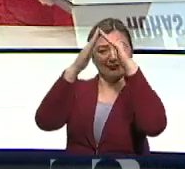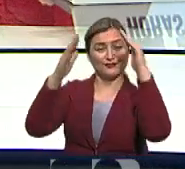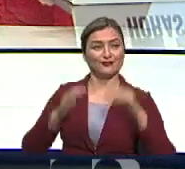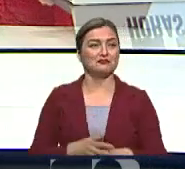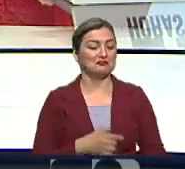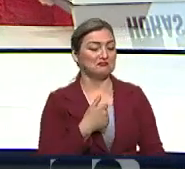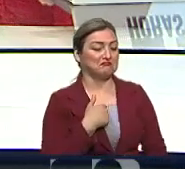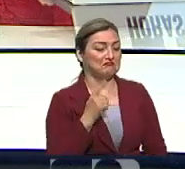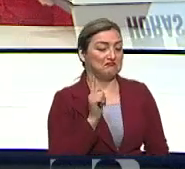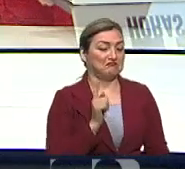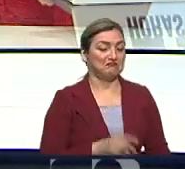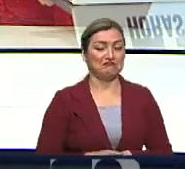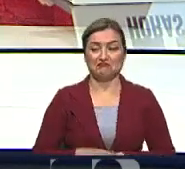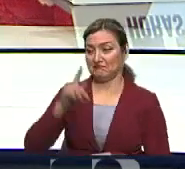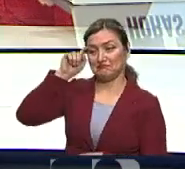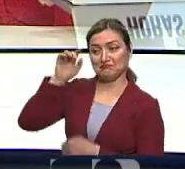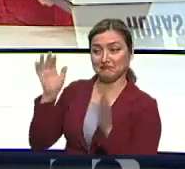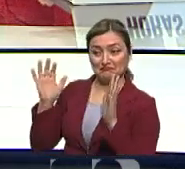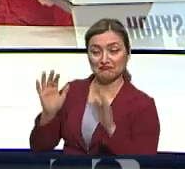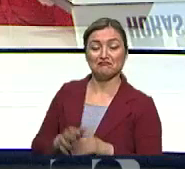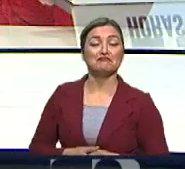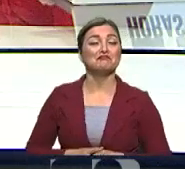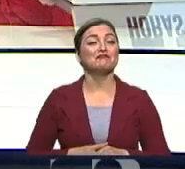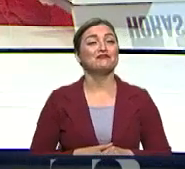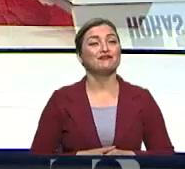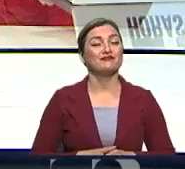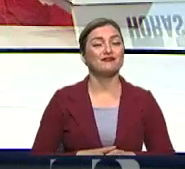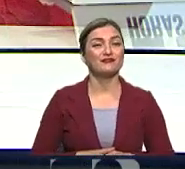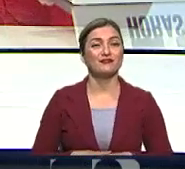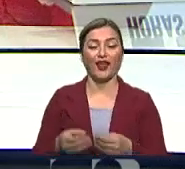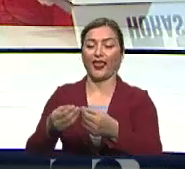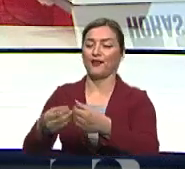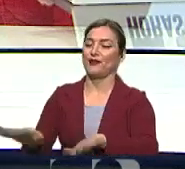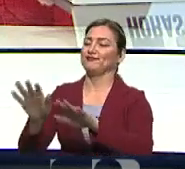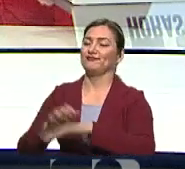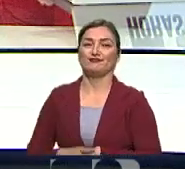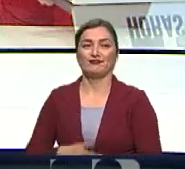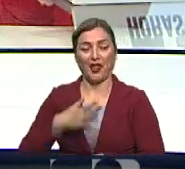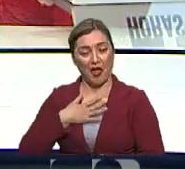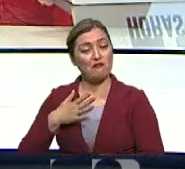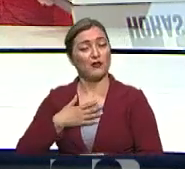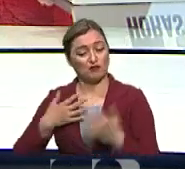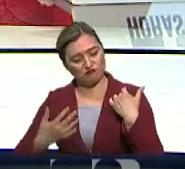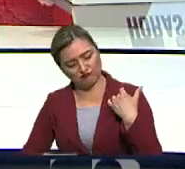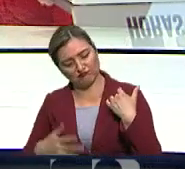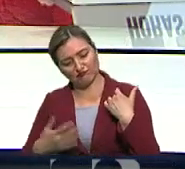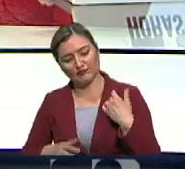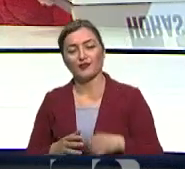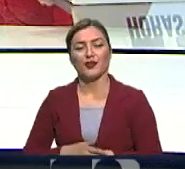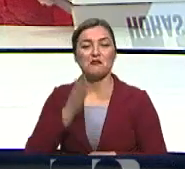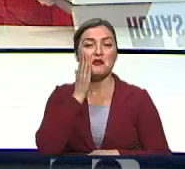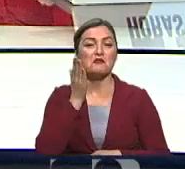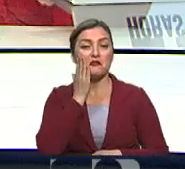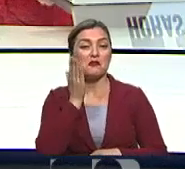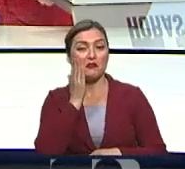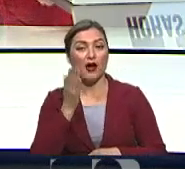No. ¿No que recuerdes? No, la de verdad. De lo que te perdiste. Pero... A mí sí me llevaron, sí, pero mi mamá no me dejaba